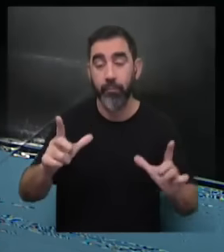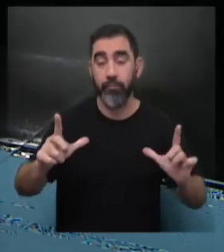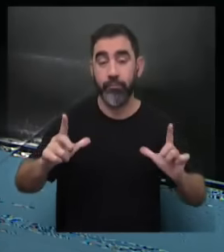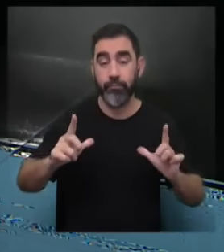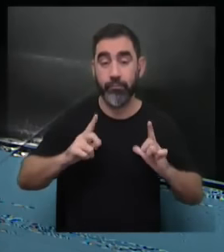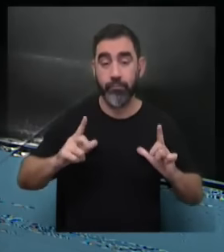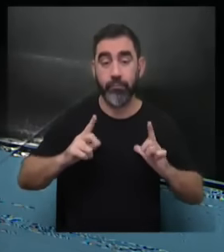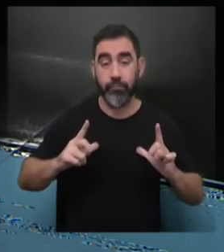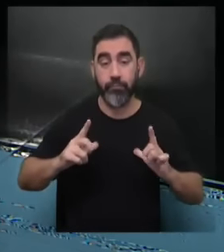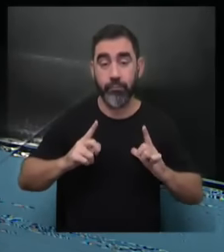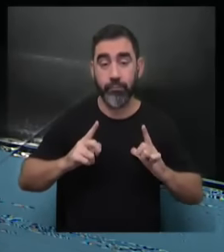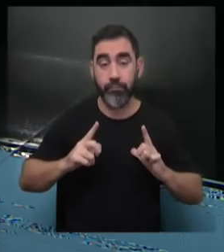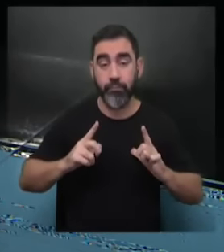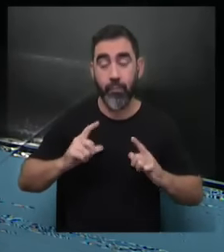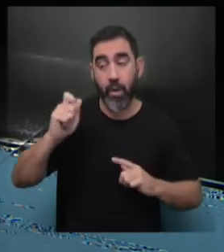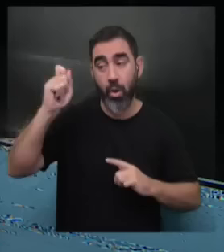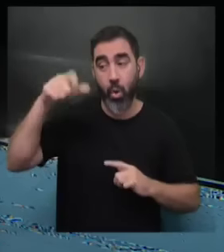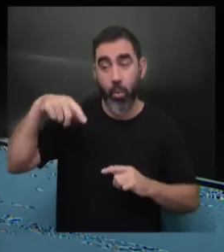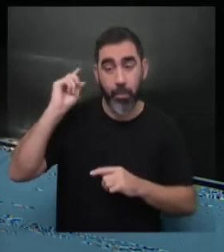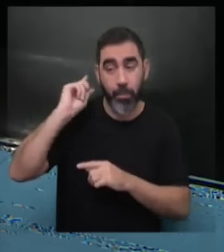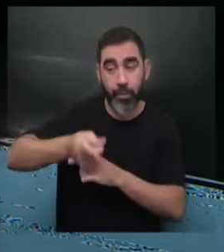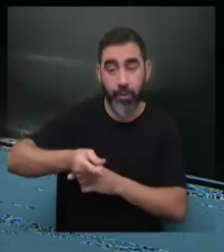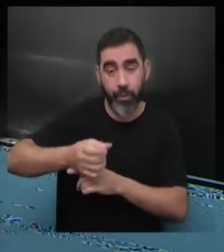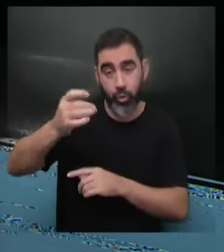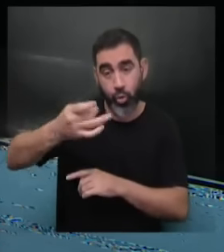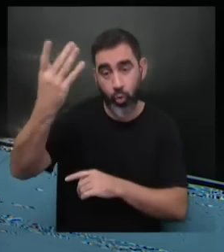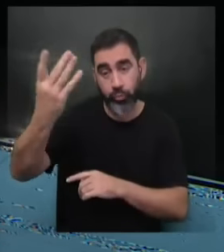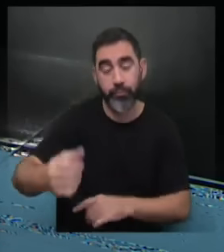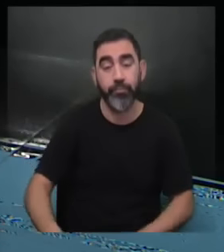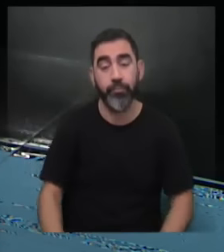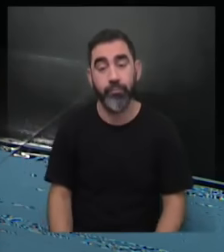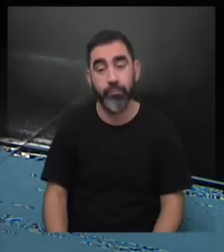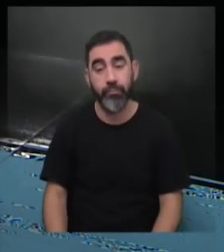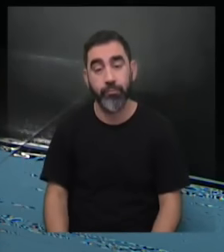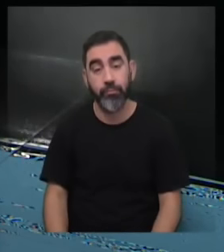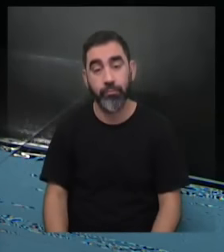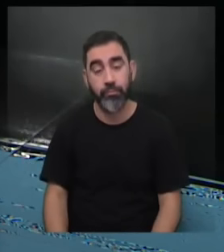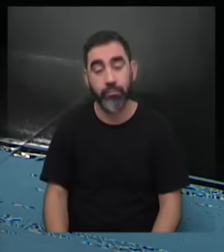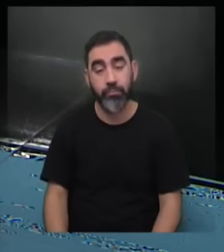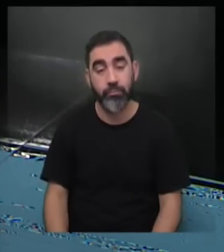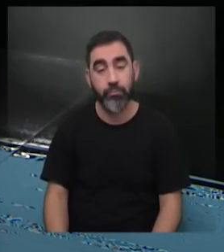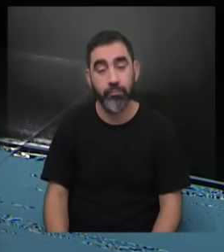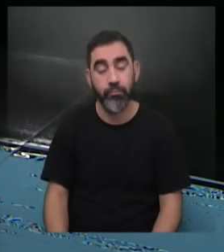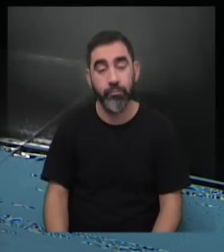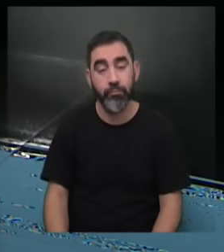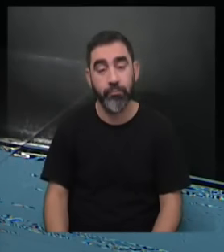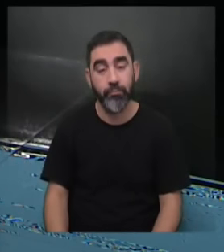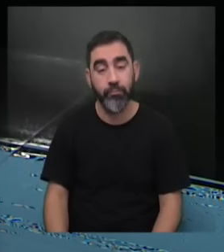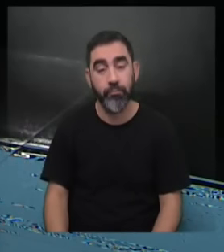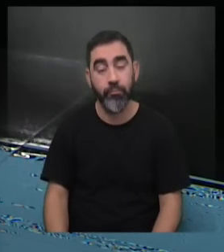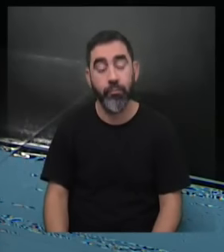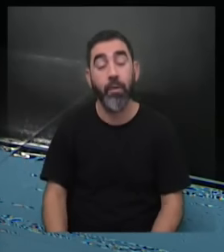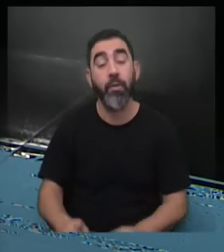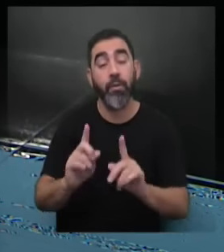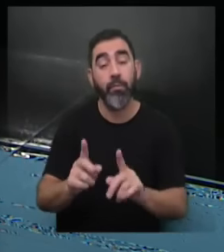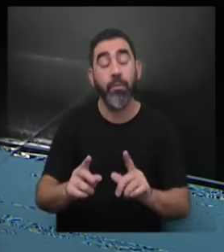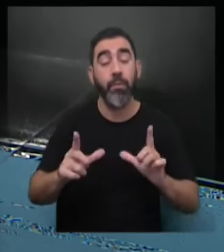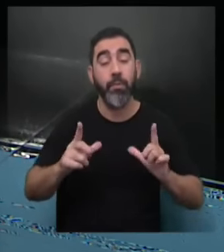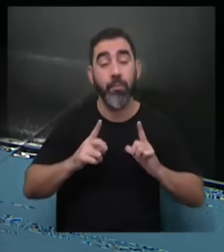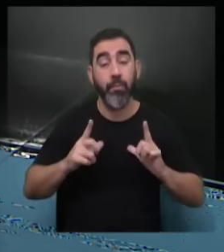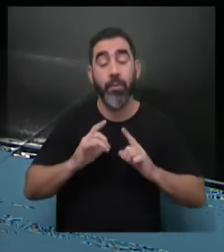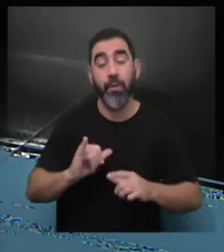para dar su definición sobre este tema para reconocer la validez de los resultados anunciados y anuncia que además estará atento